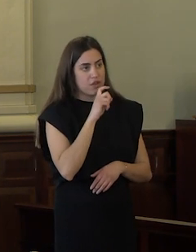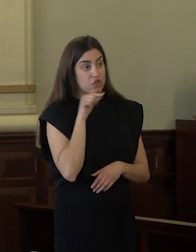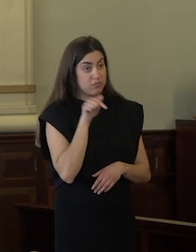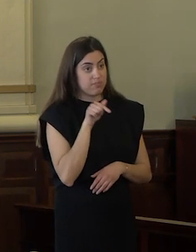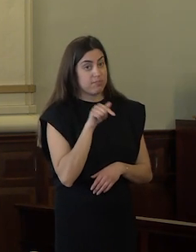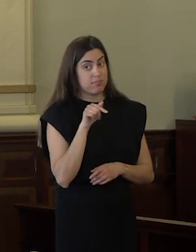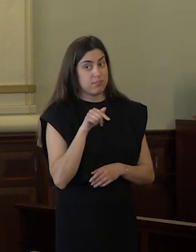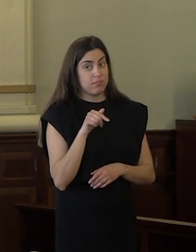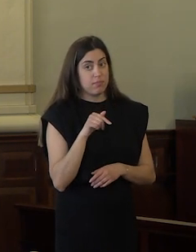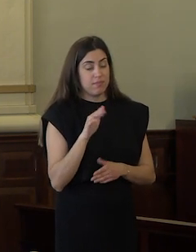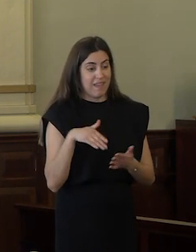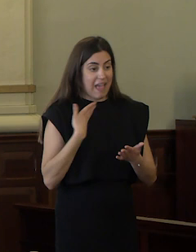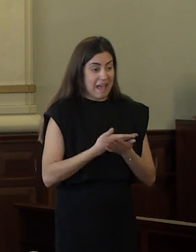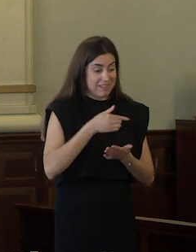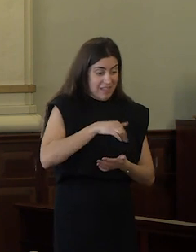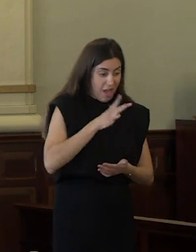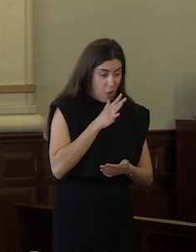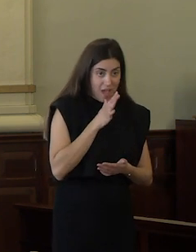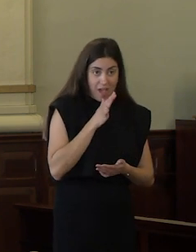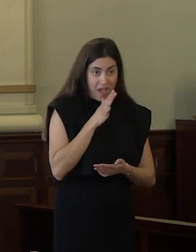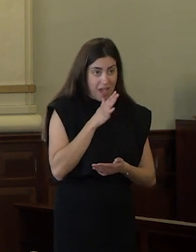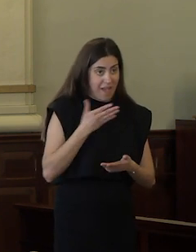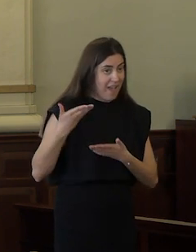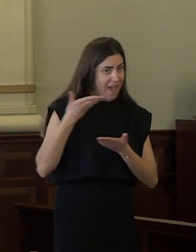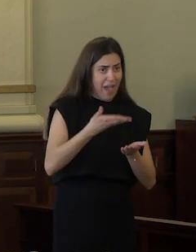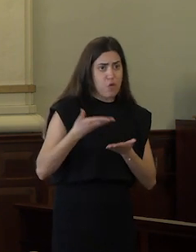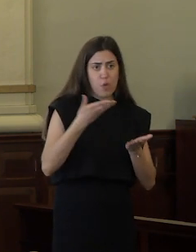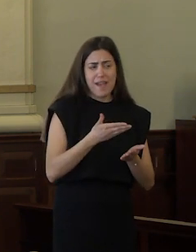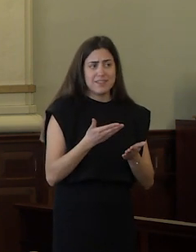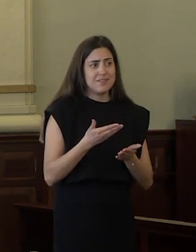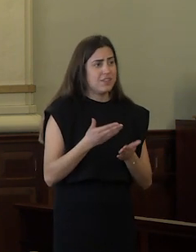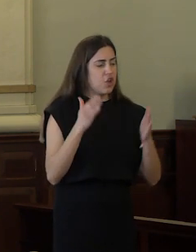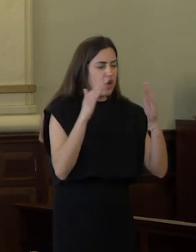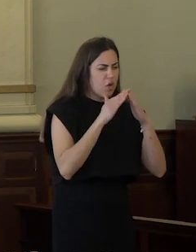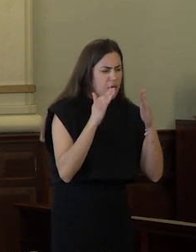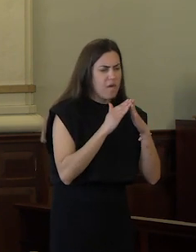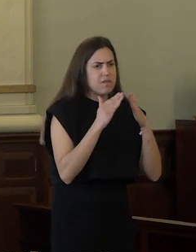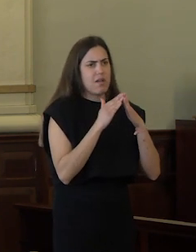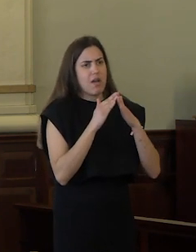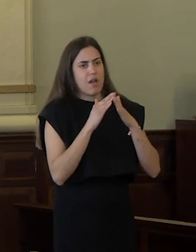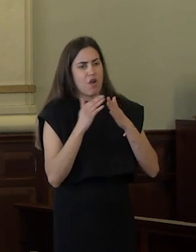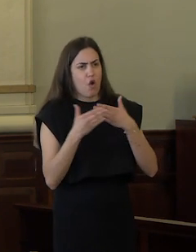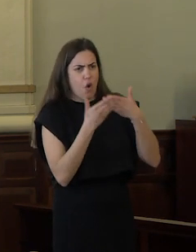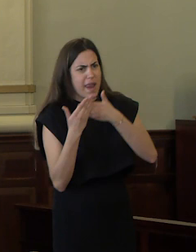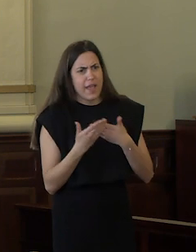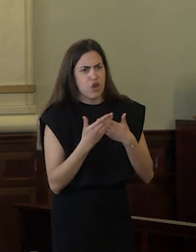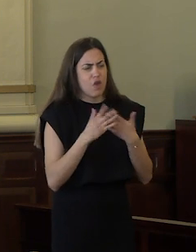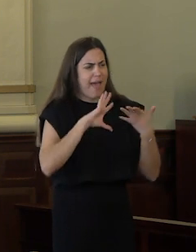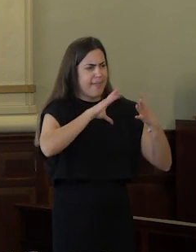he recibido pues, todo tipo de ayudas, en casa, en el colegio, he aprendido a